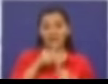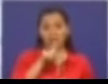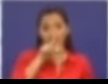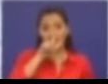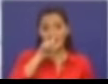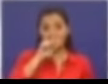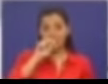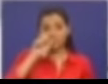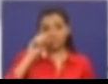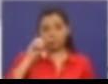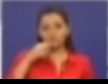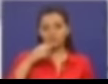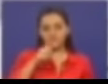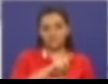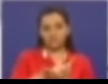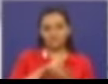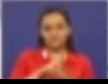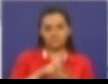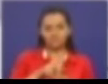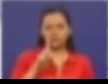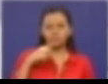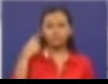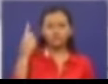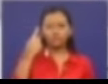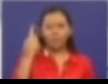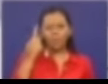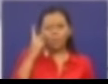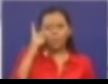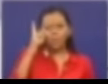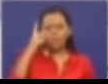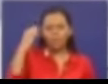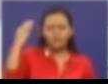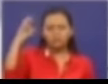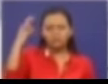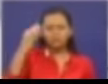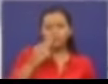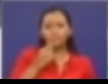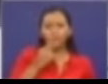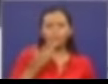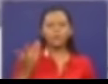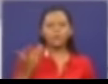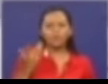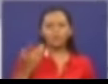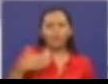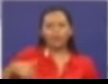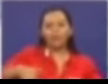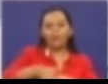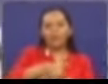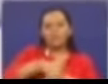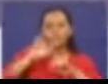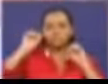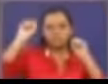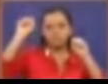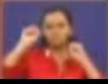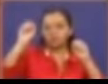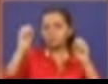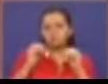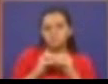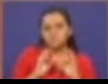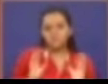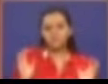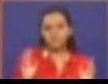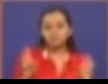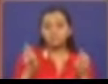Lasso esta semana: el único escenario que queda para el pueblo ecuatoriano son las calles del Ecuador. La